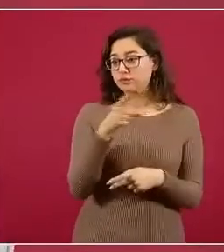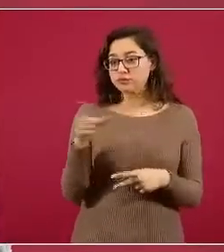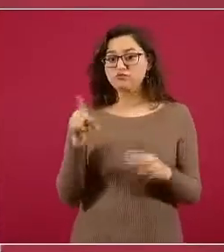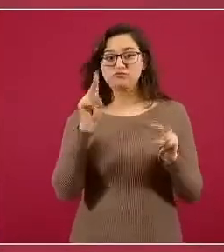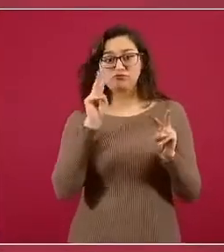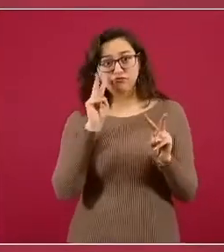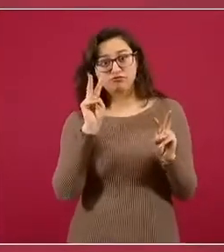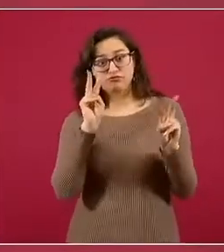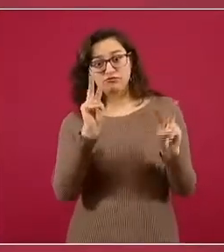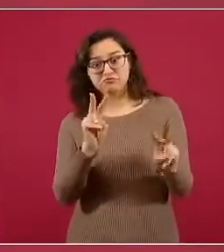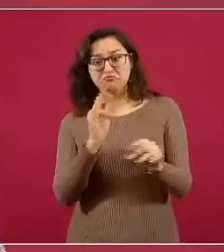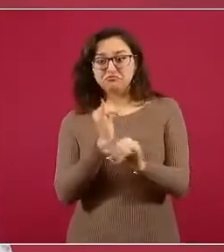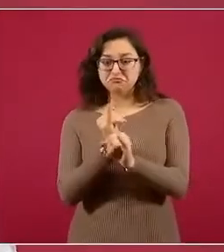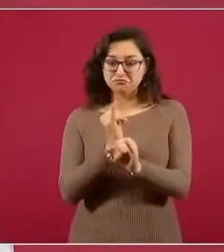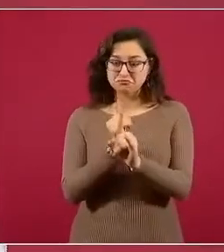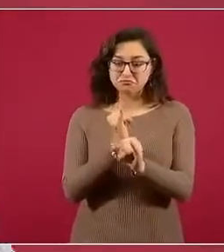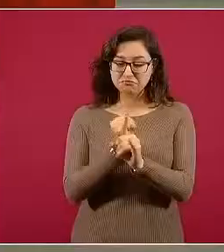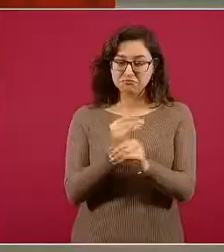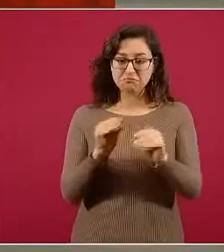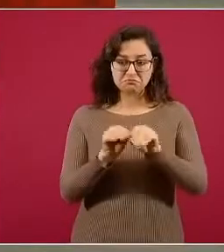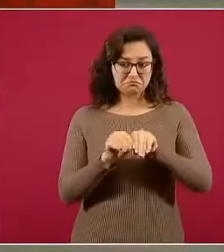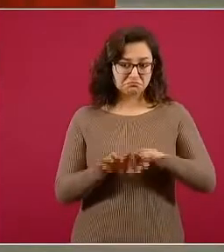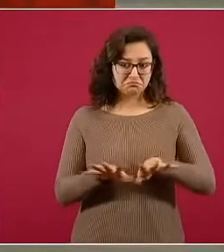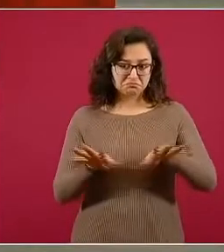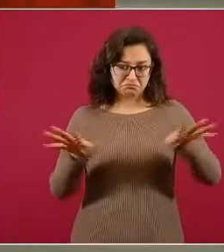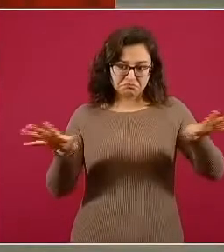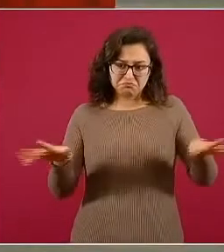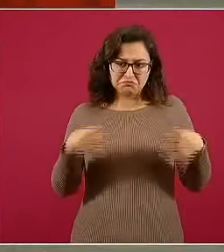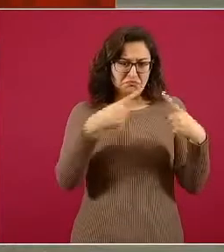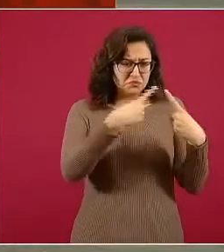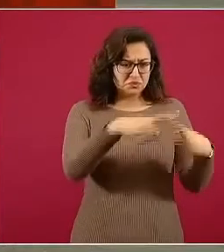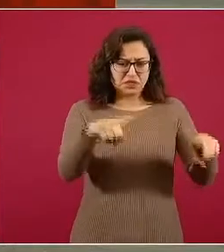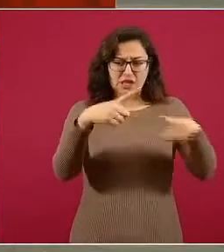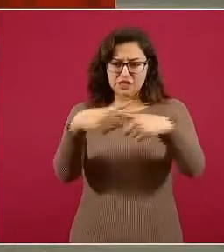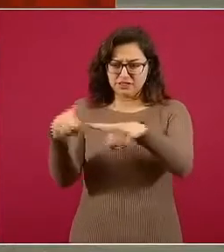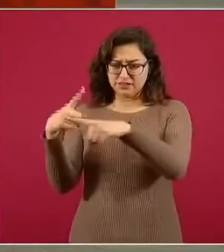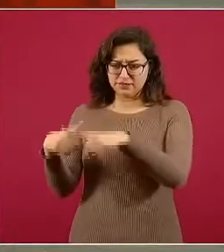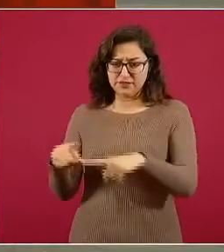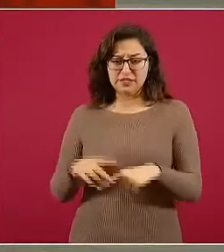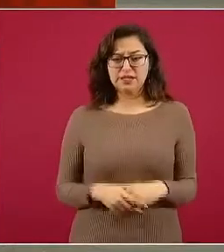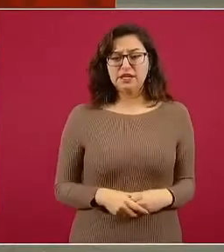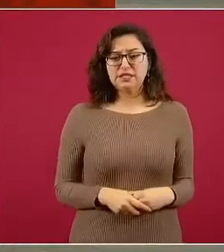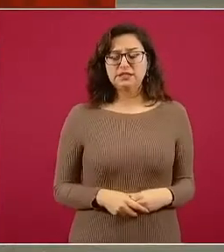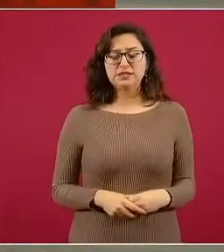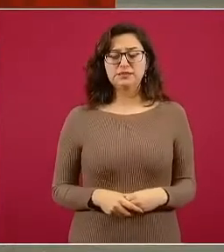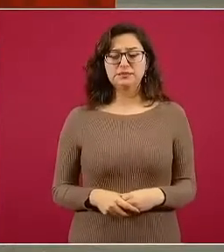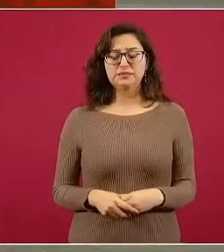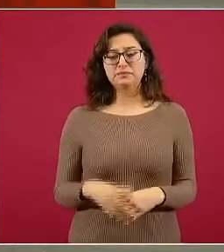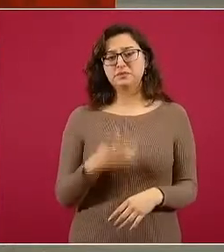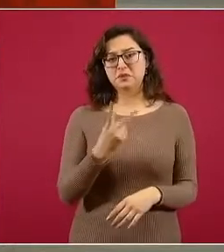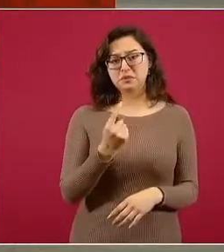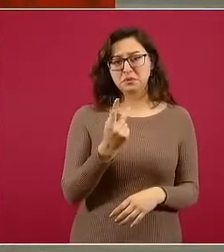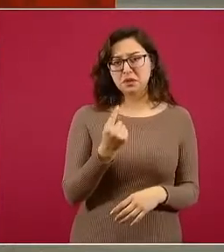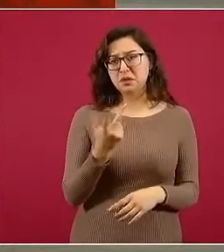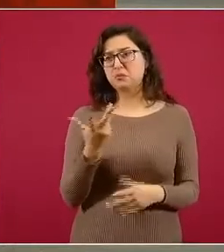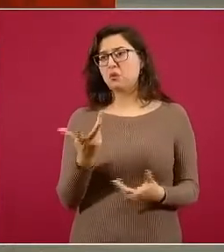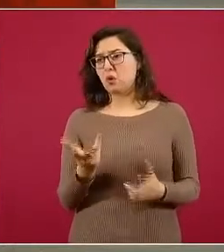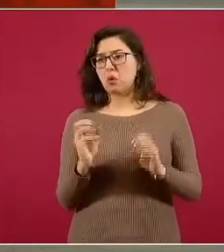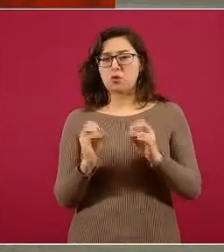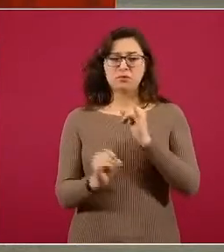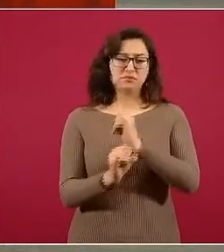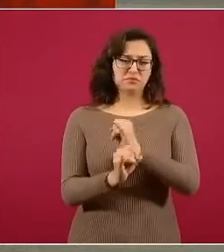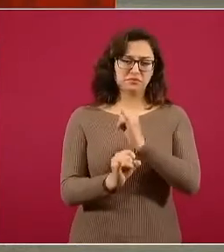manera virtual a través de los diferentes medios de comunicación, redes sociales y otros